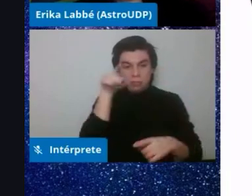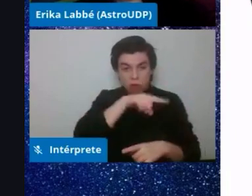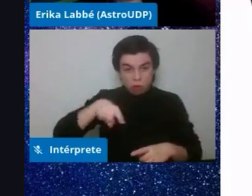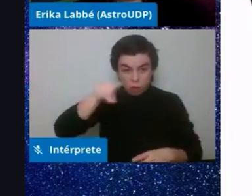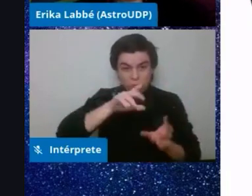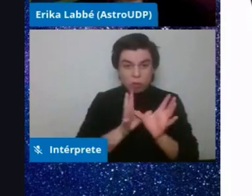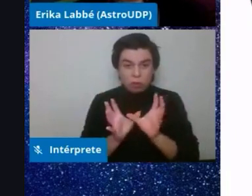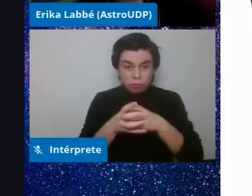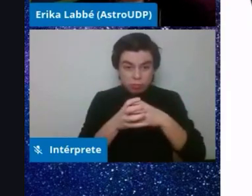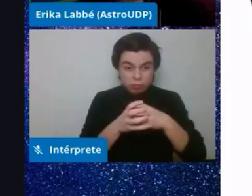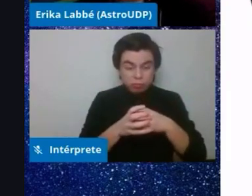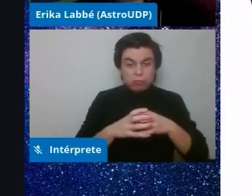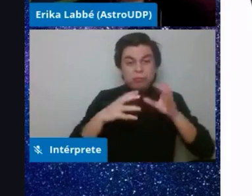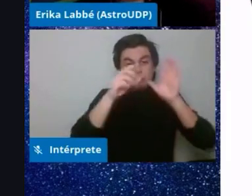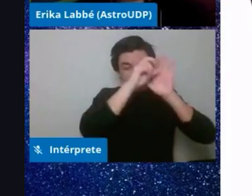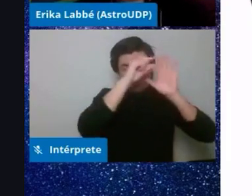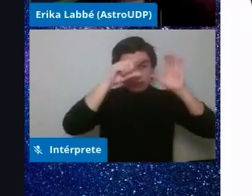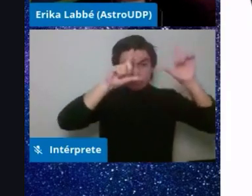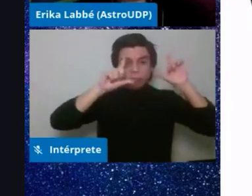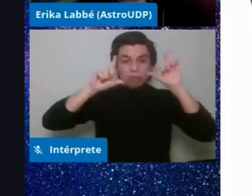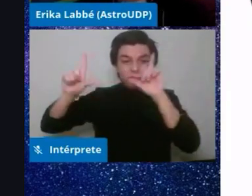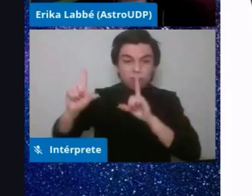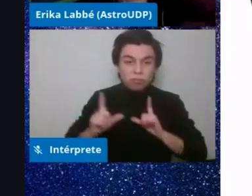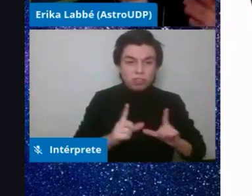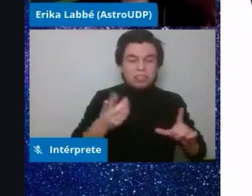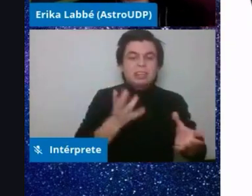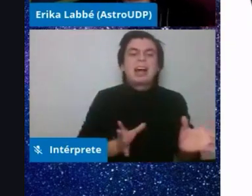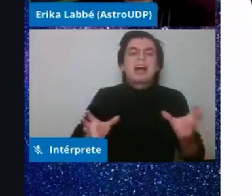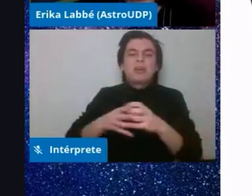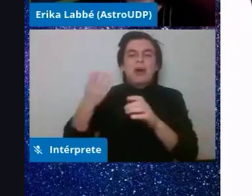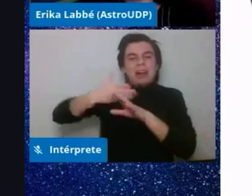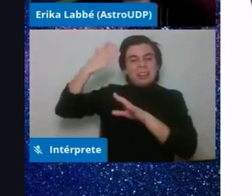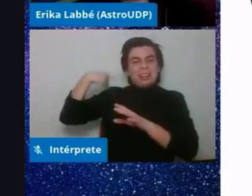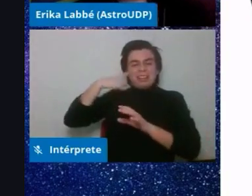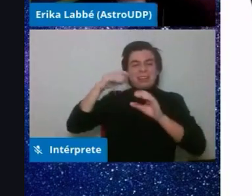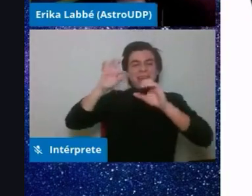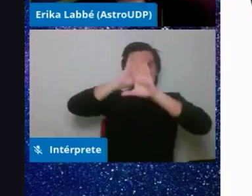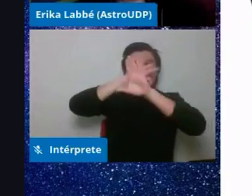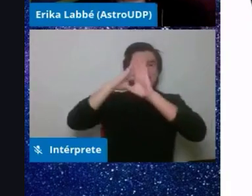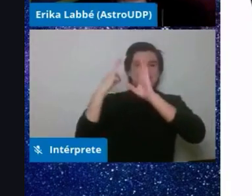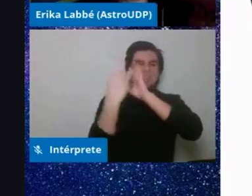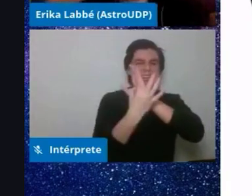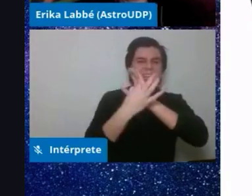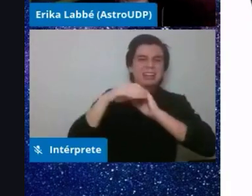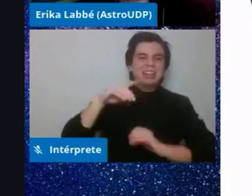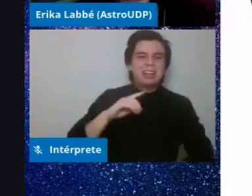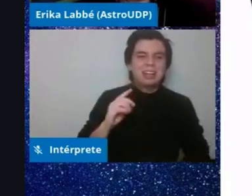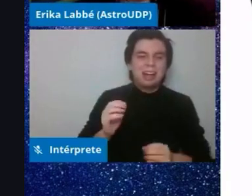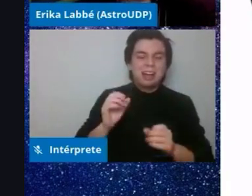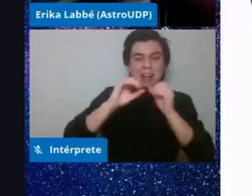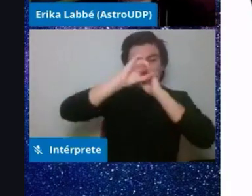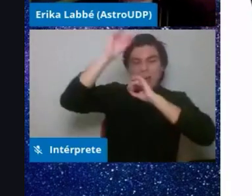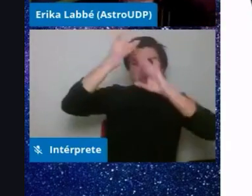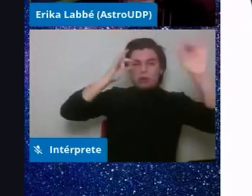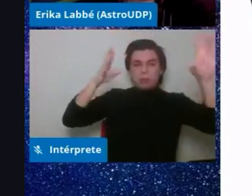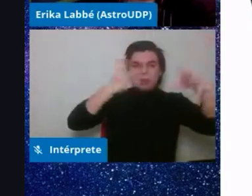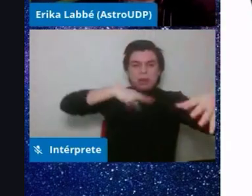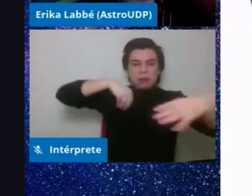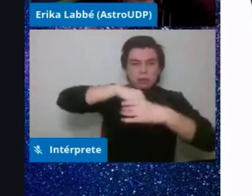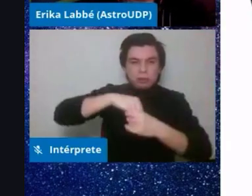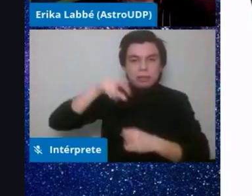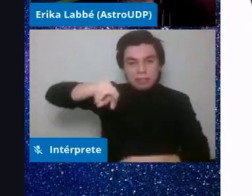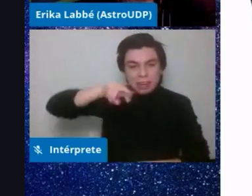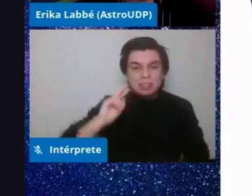logo al principio. Y estamos en esta reunión, está la segunda reunión que tuvimos que en enero,